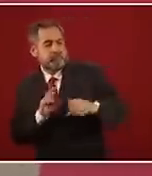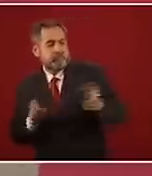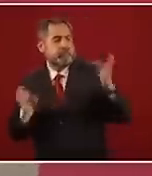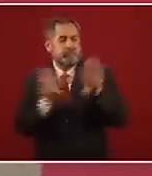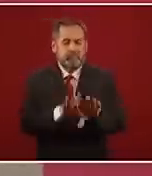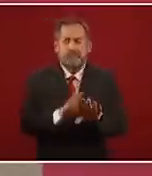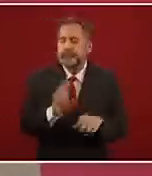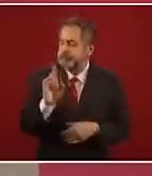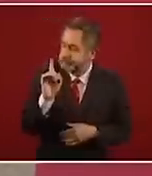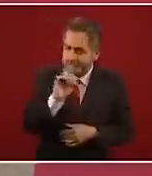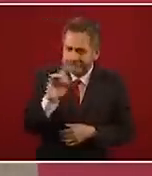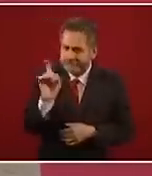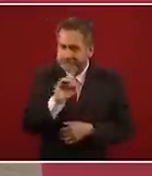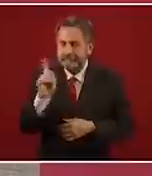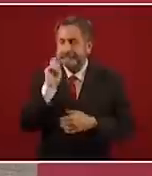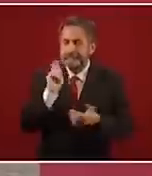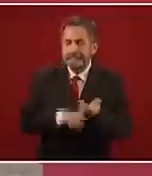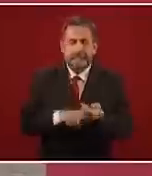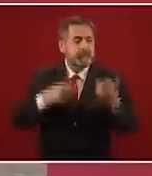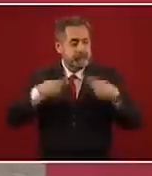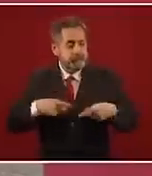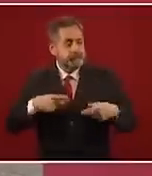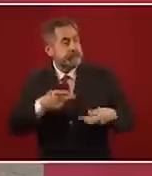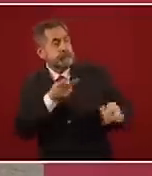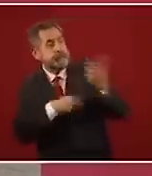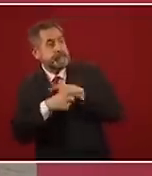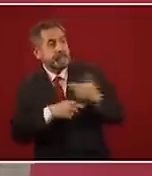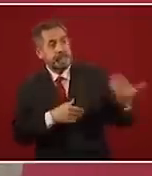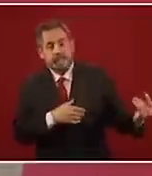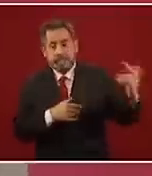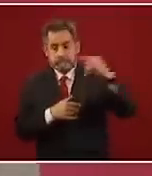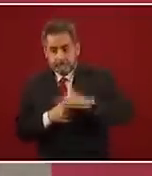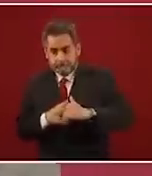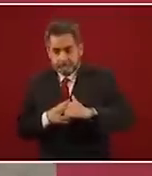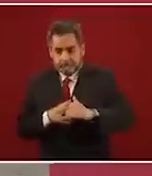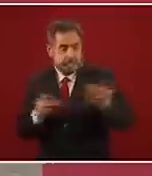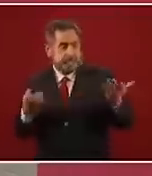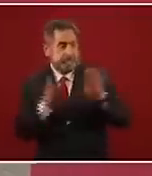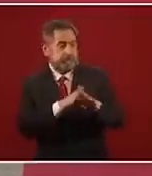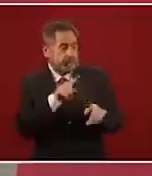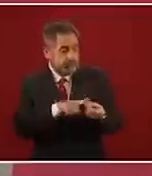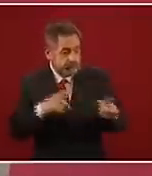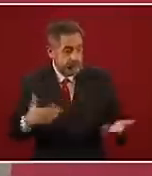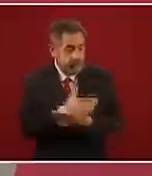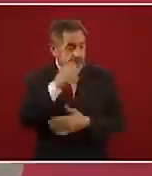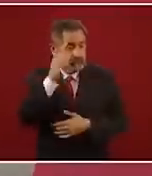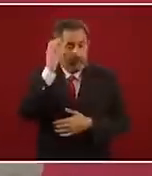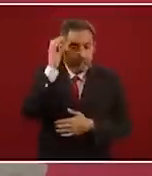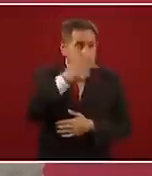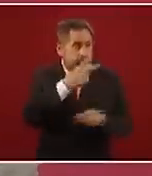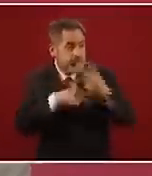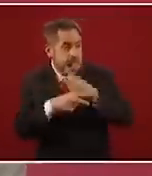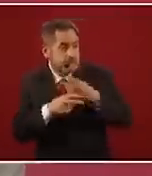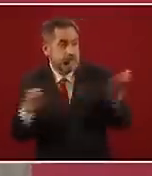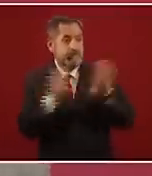a personas o ciudadanos y ciudadanas de nacionalidad china o provenientes de la región asiática.